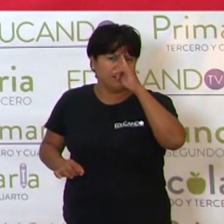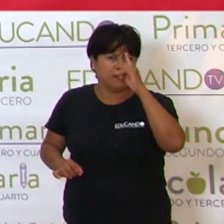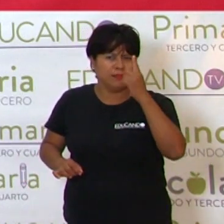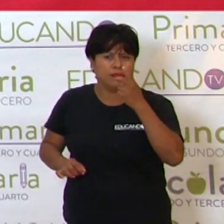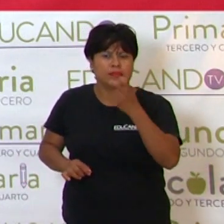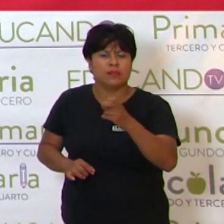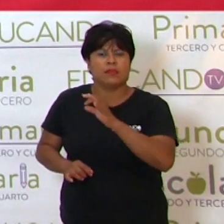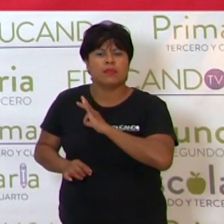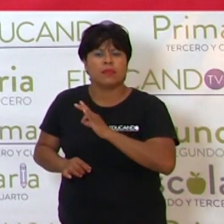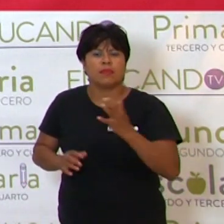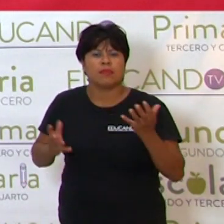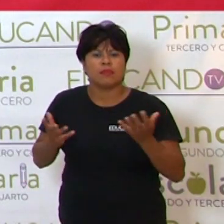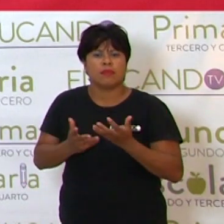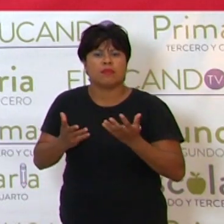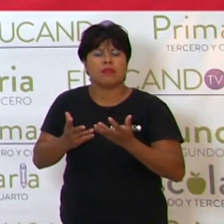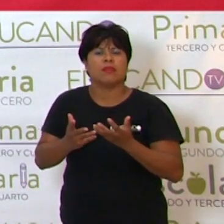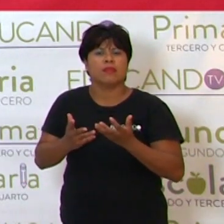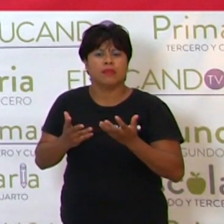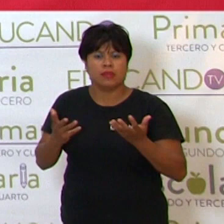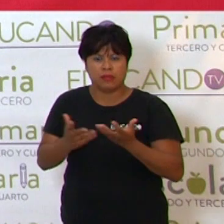ha influido